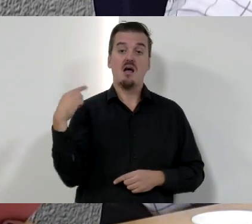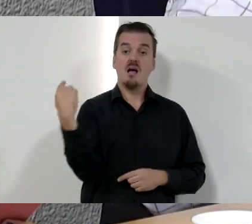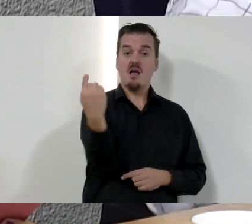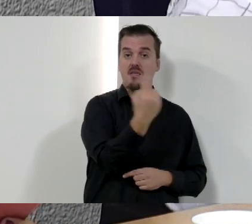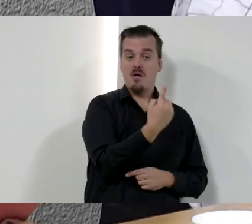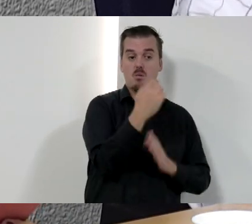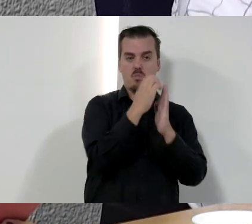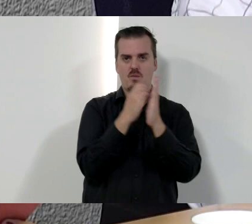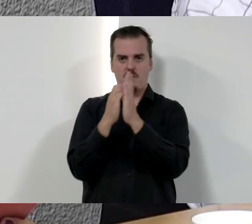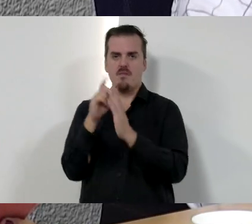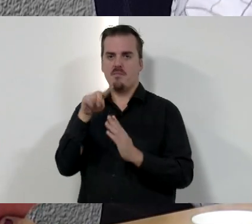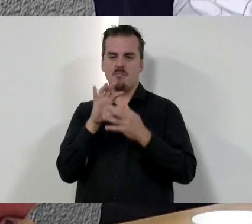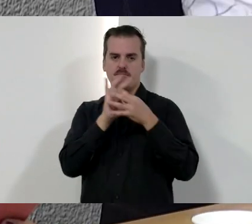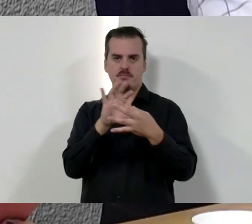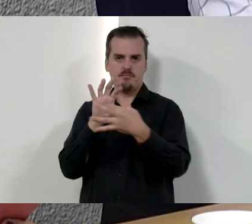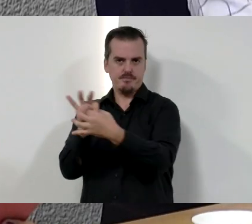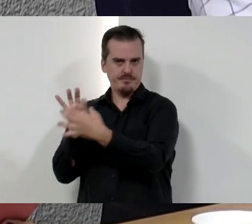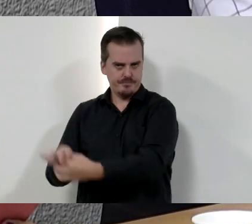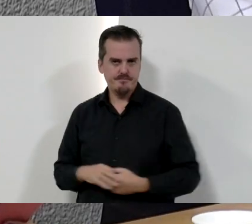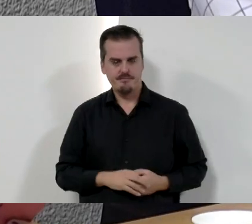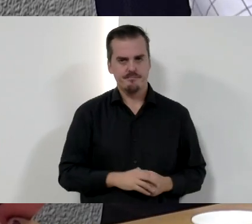cada una de estas modificaciones. Por lo tanto,